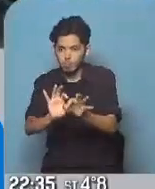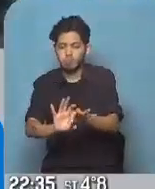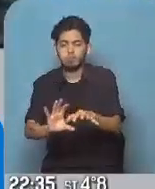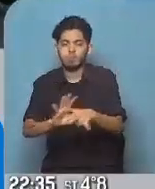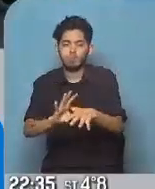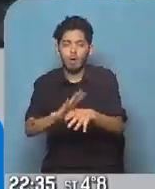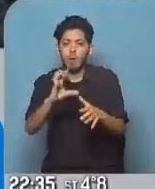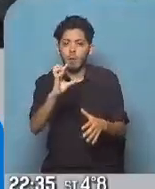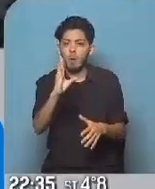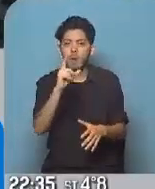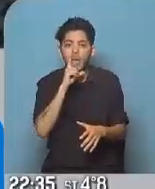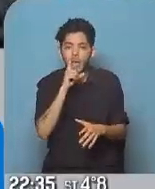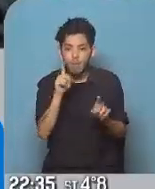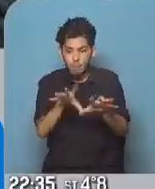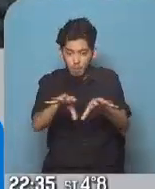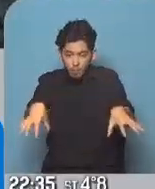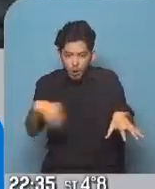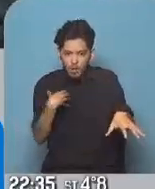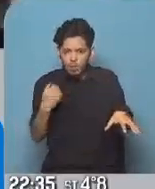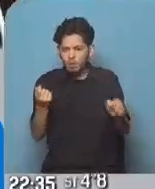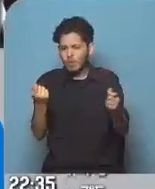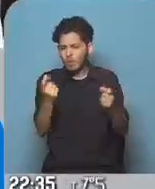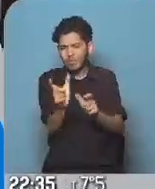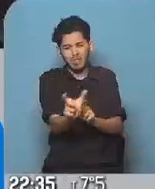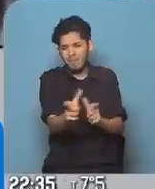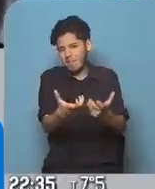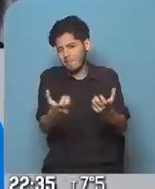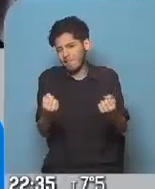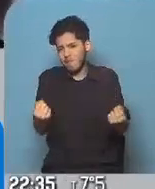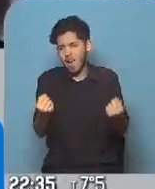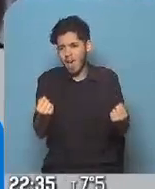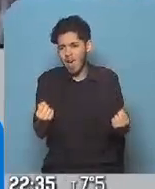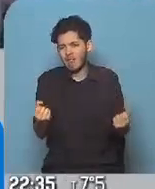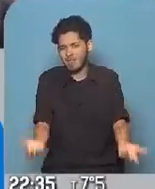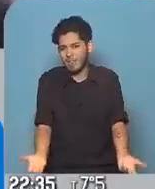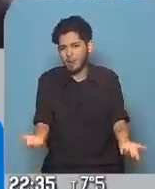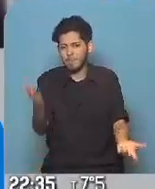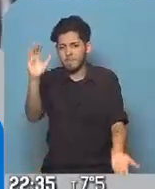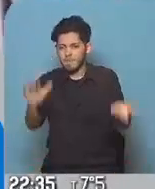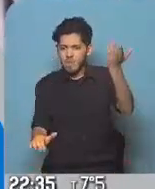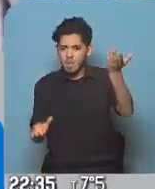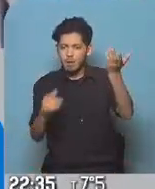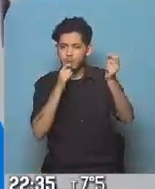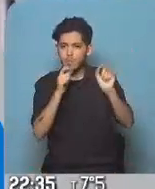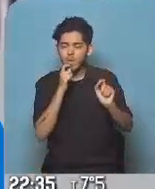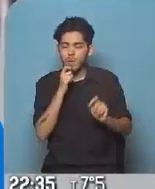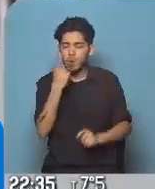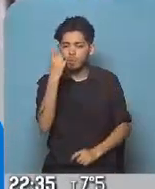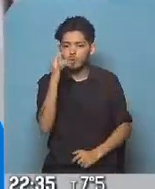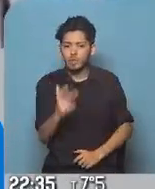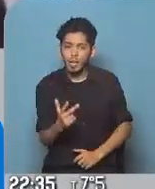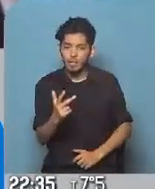Alemanias era brutal. Per cápita, los alemanes orientales tenían un PBI per cápita que era un tercio del de Alemania, claro,